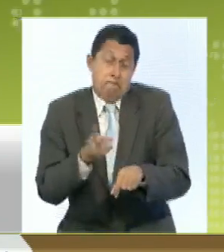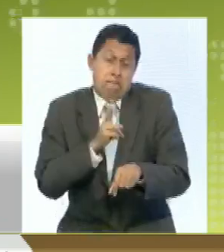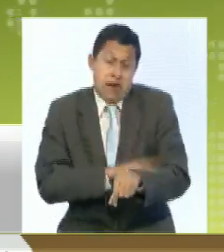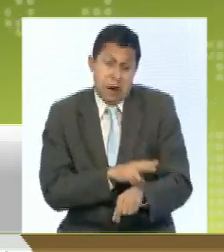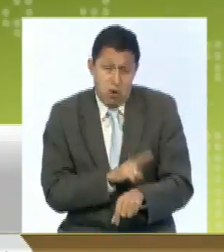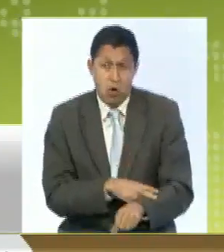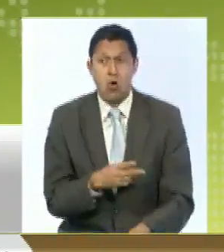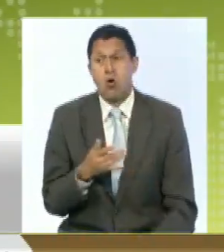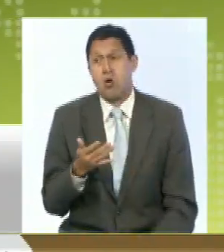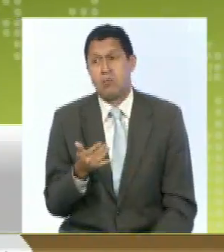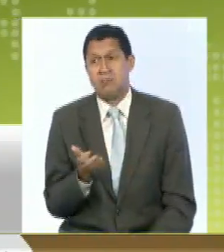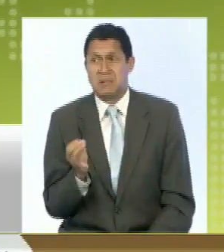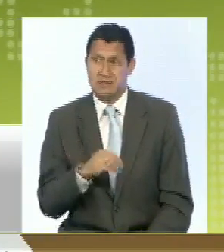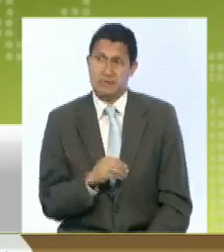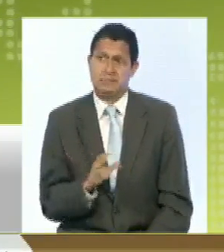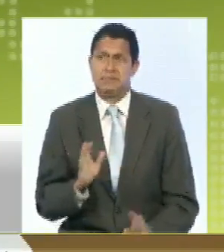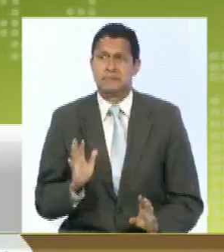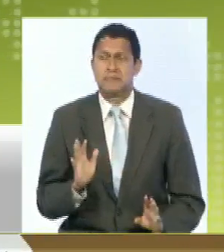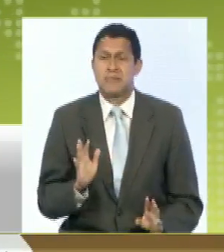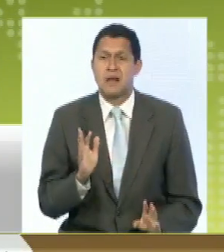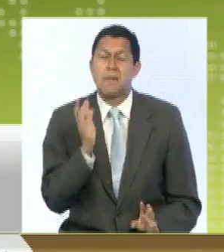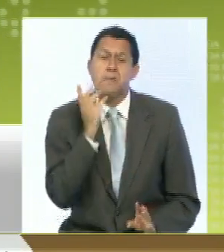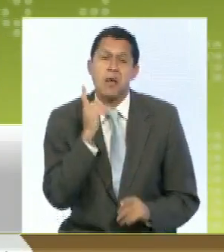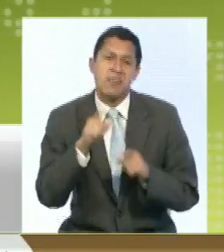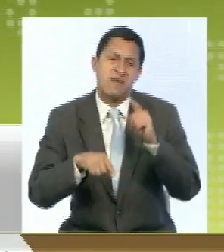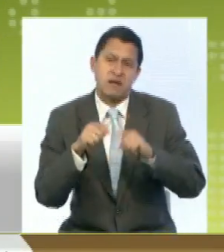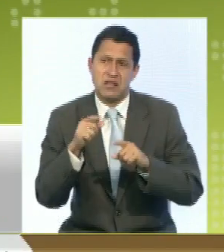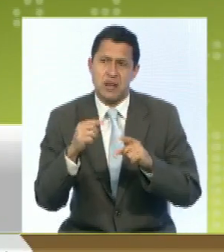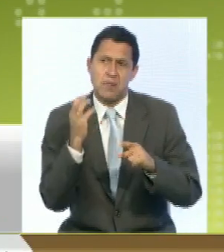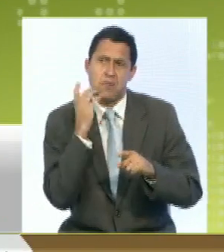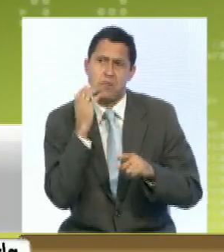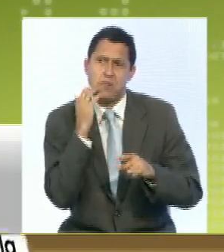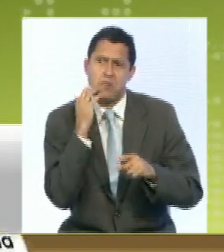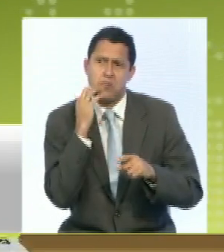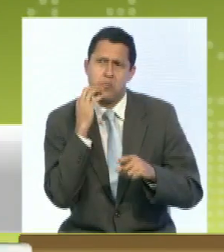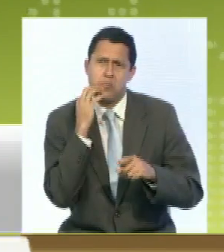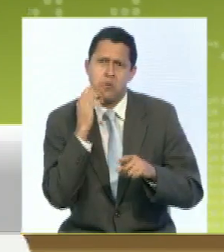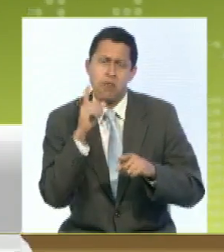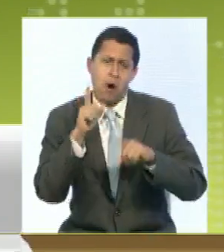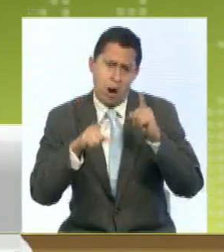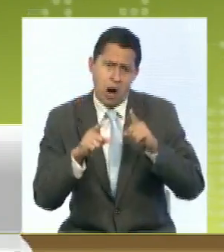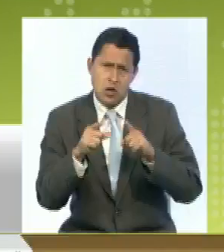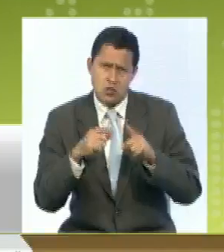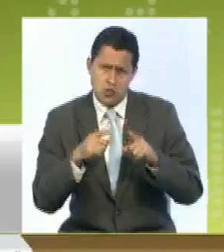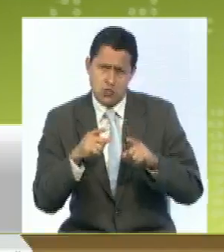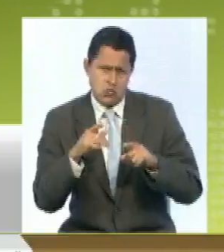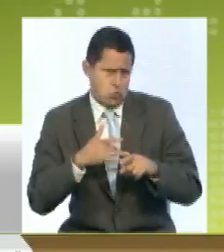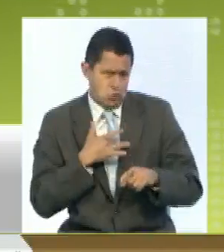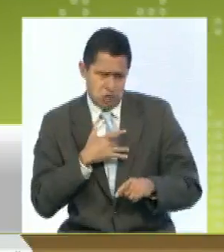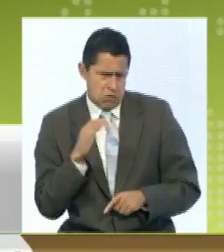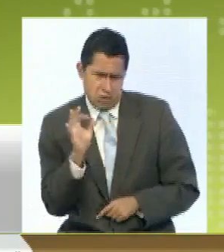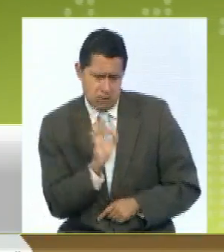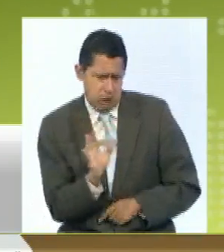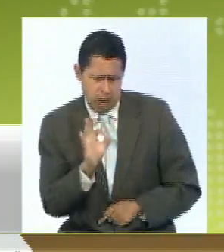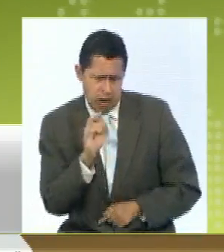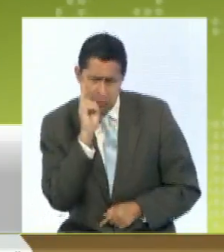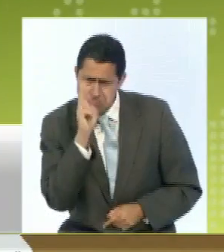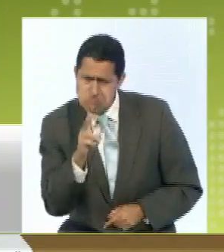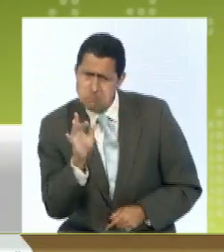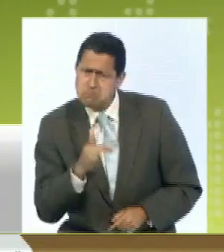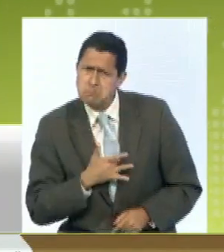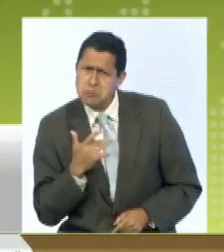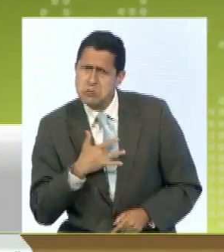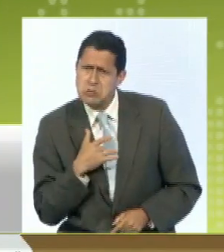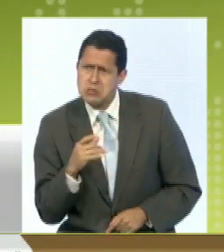presentarse a aumentar malograda porque hay diferentes grados incluso y guárico se les que son su clínicos tú no lo vas a evidenciar tu